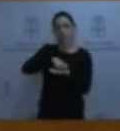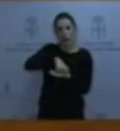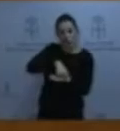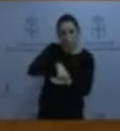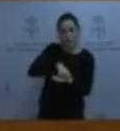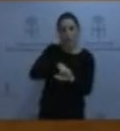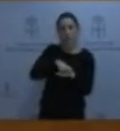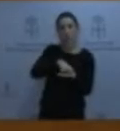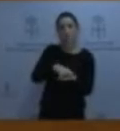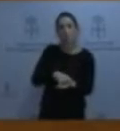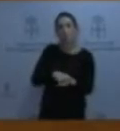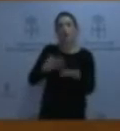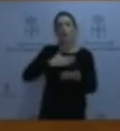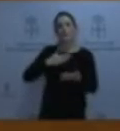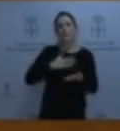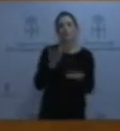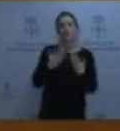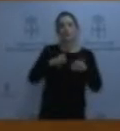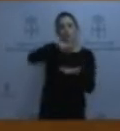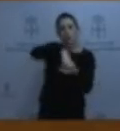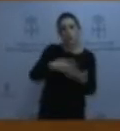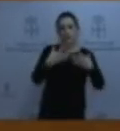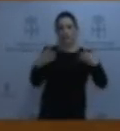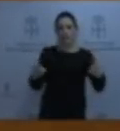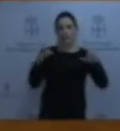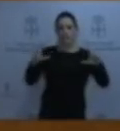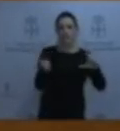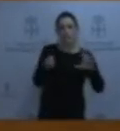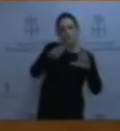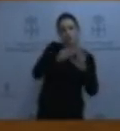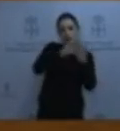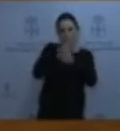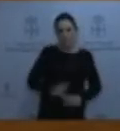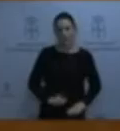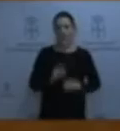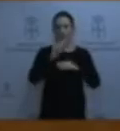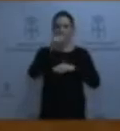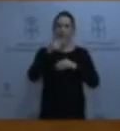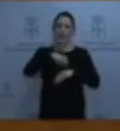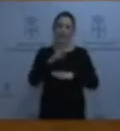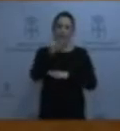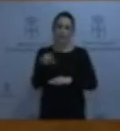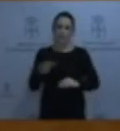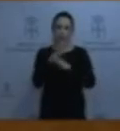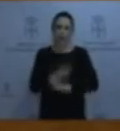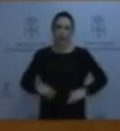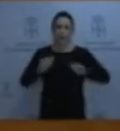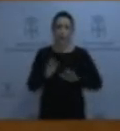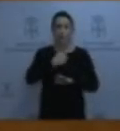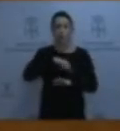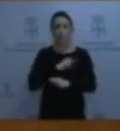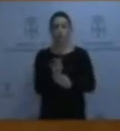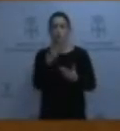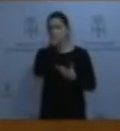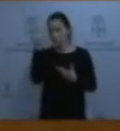inclusión del patrimonio industrial en el texto definitivo de la resolución de esta Cámara. Pero no podemos dejar pasar la ocasión